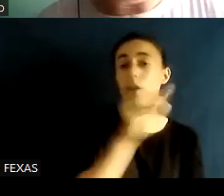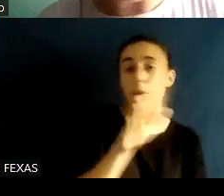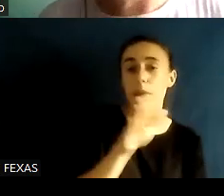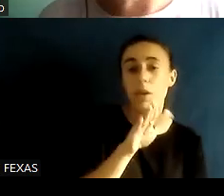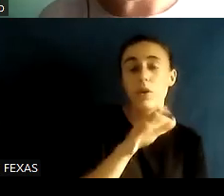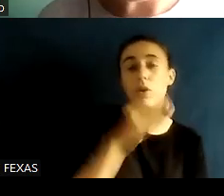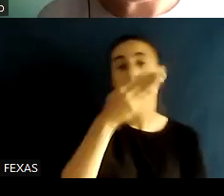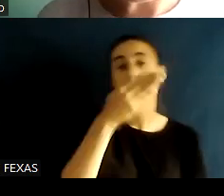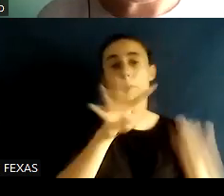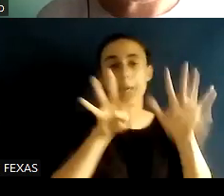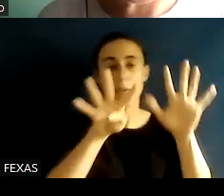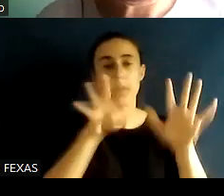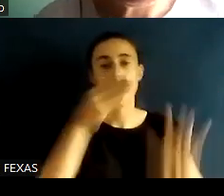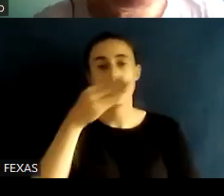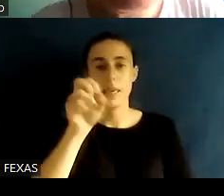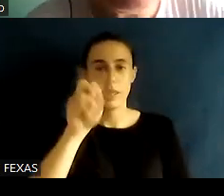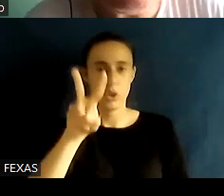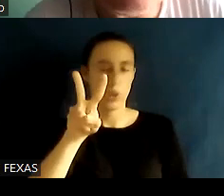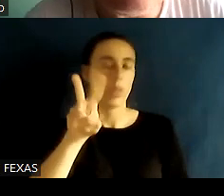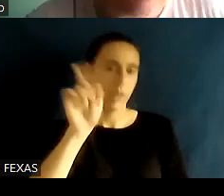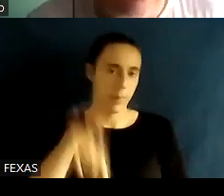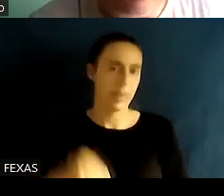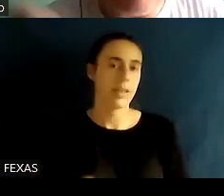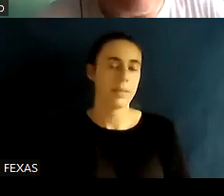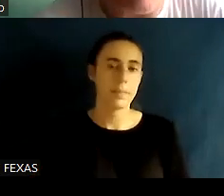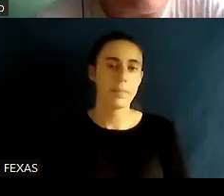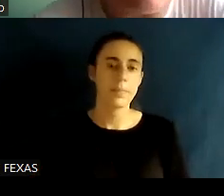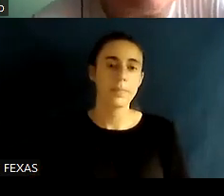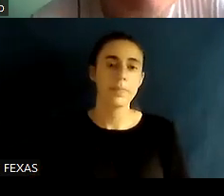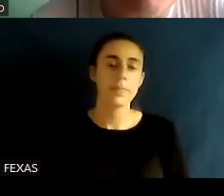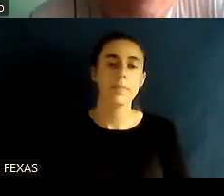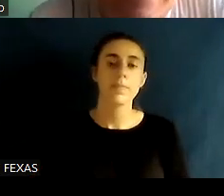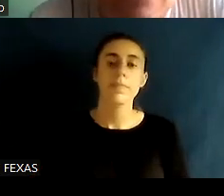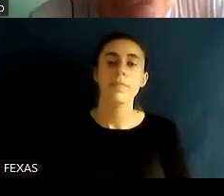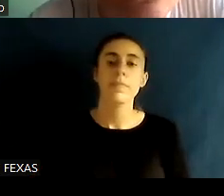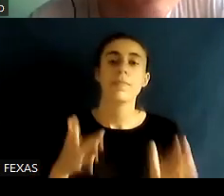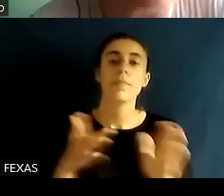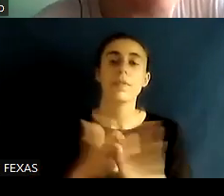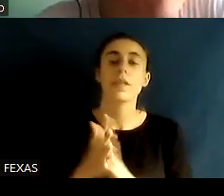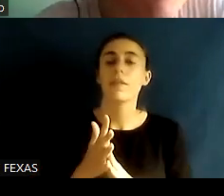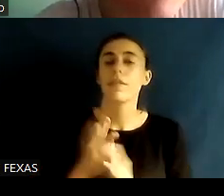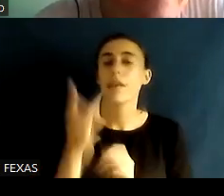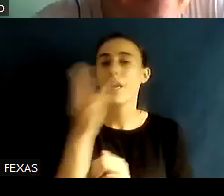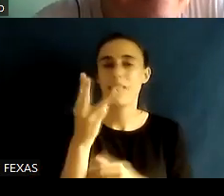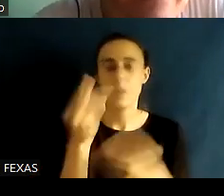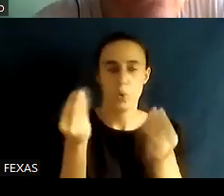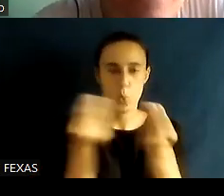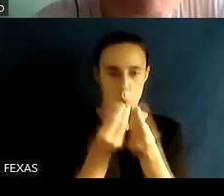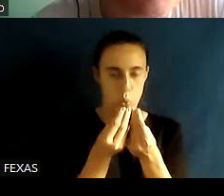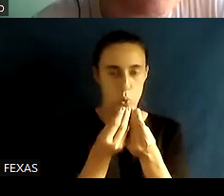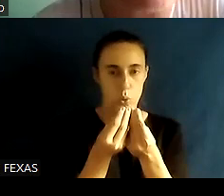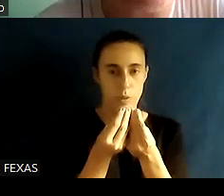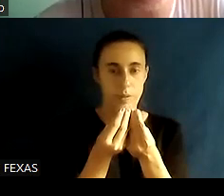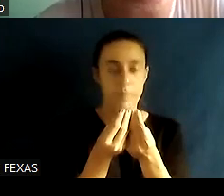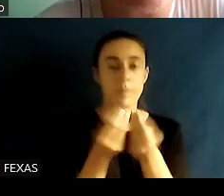vitamina B9 y B12 y darlo de manera conjunta. Se sabe también que hasta en un